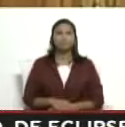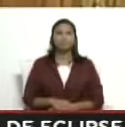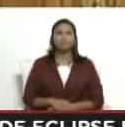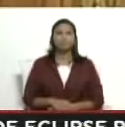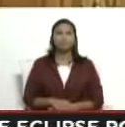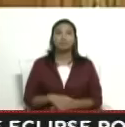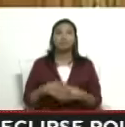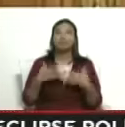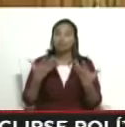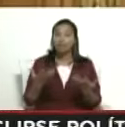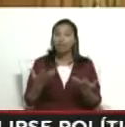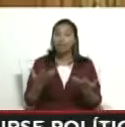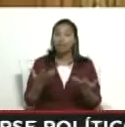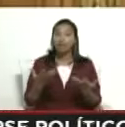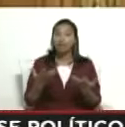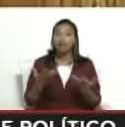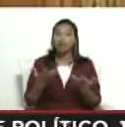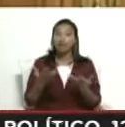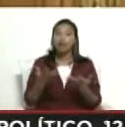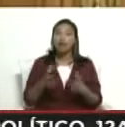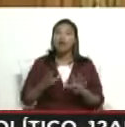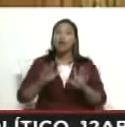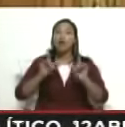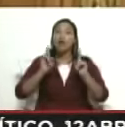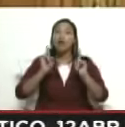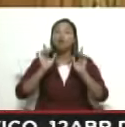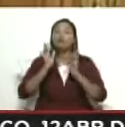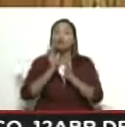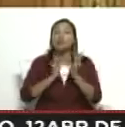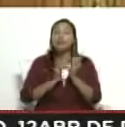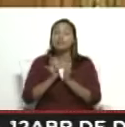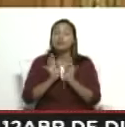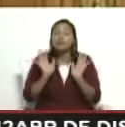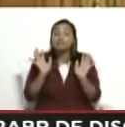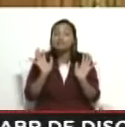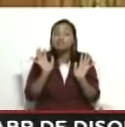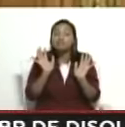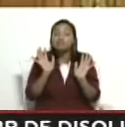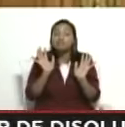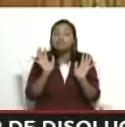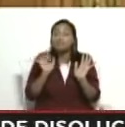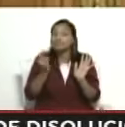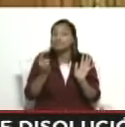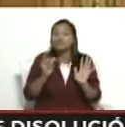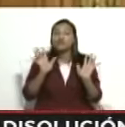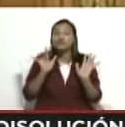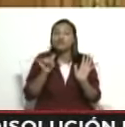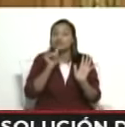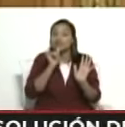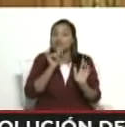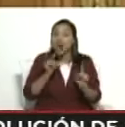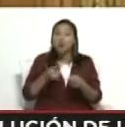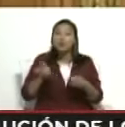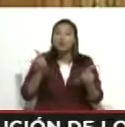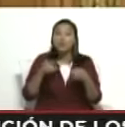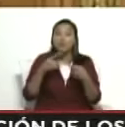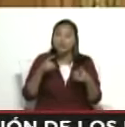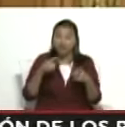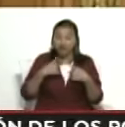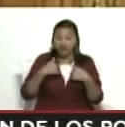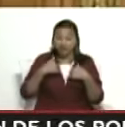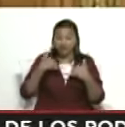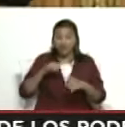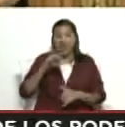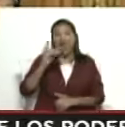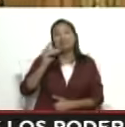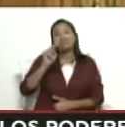Además, yo digo, el 11, para cosas de la vida, pues el 11 de abril era el cumpleaños de mi Daniela. Y yo ese día le